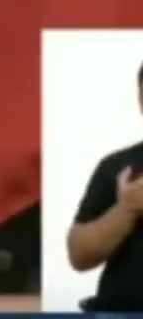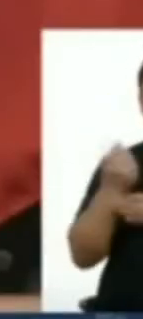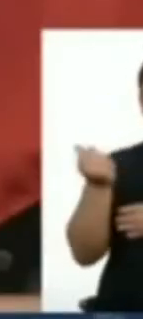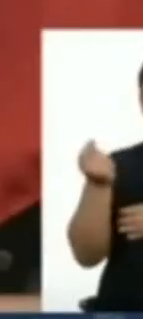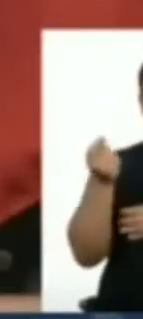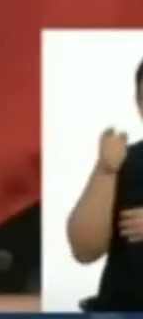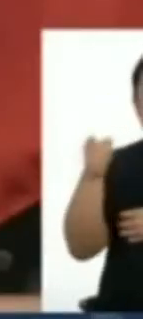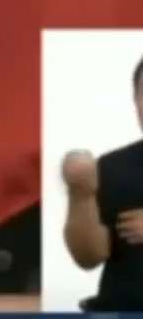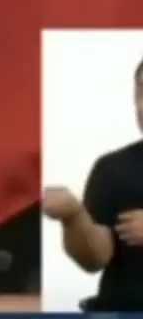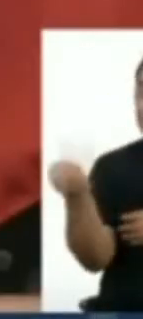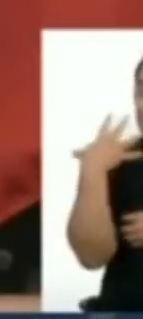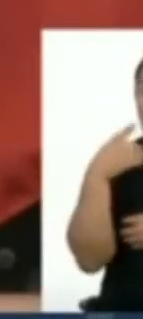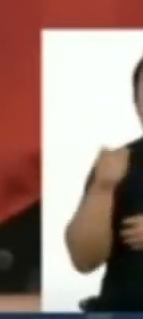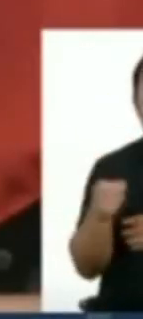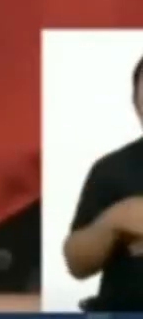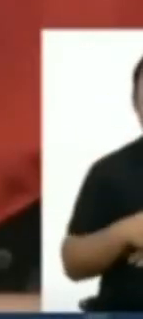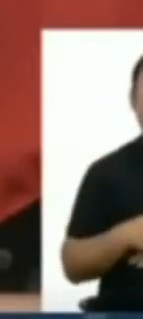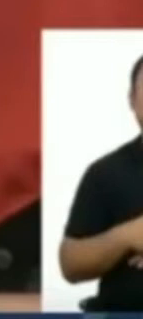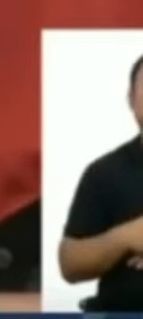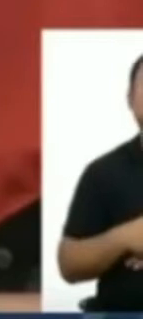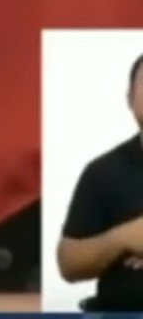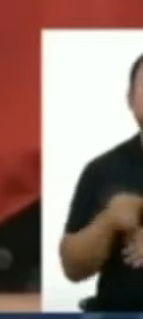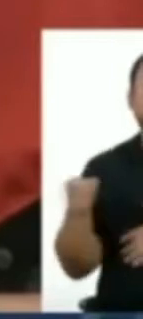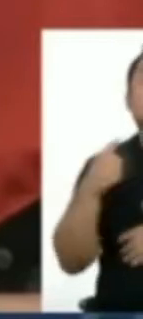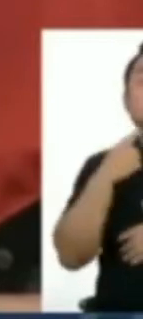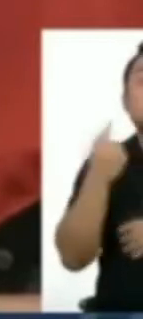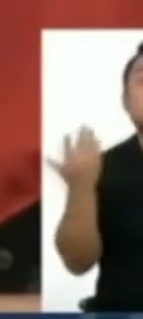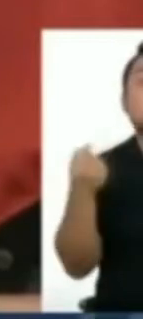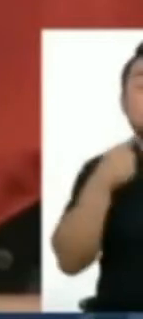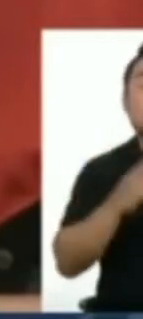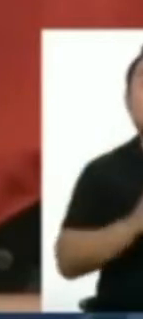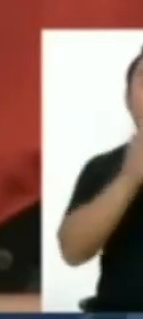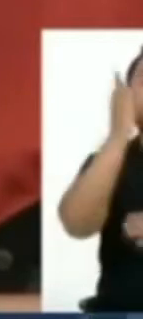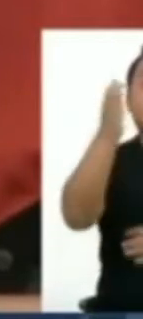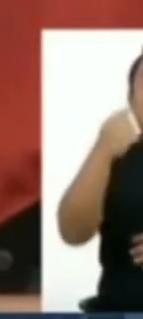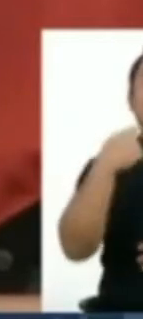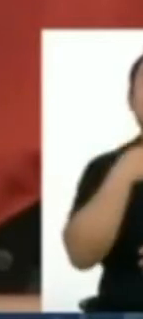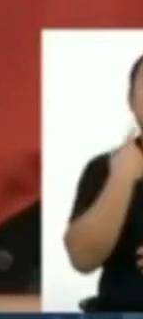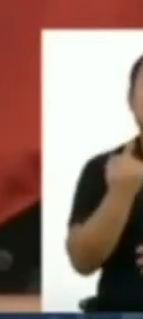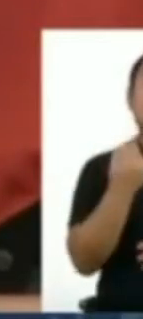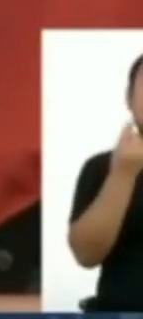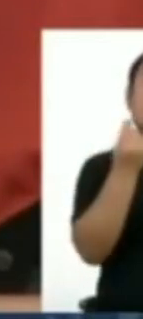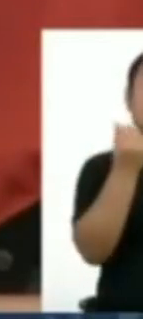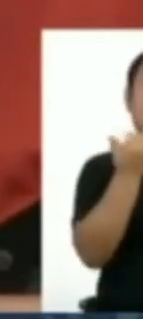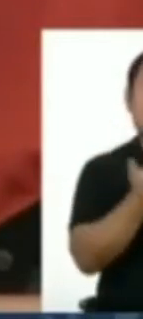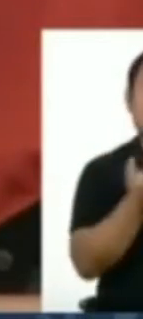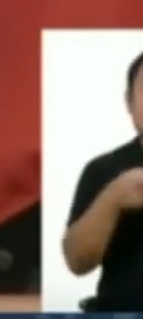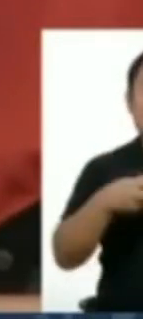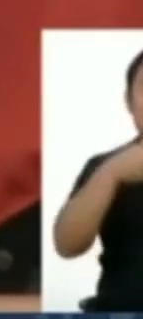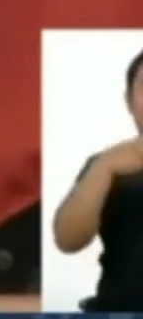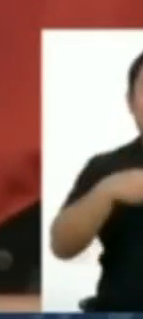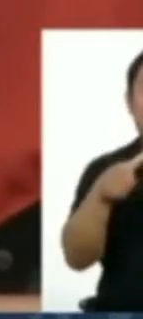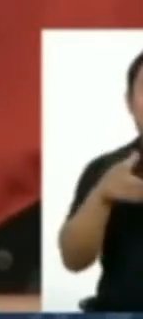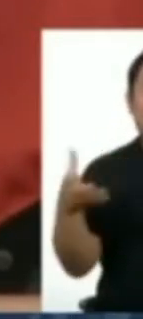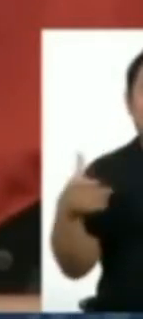decía de que la consecuencia económica de esta crisis